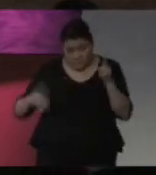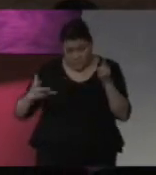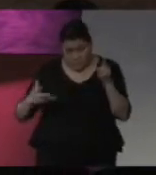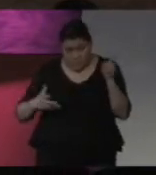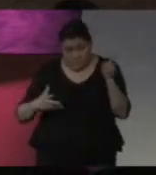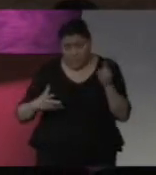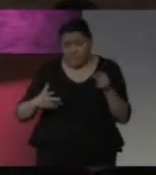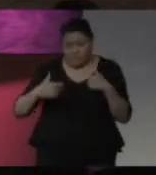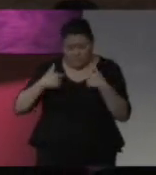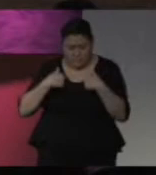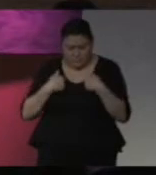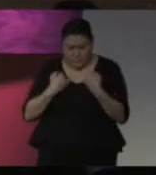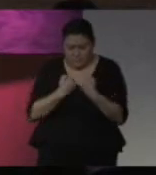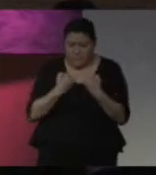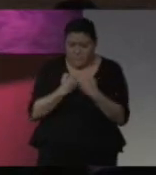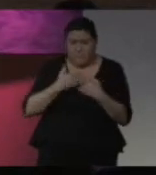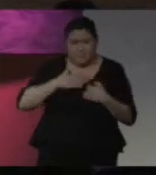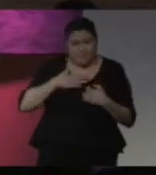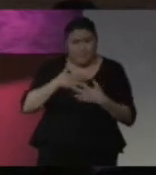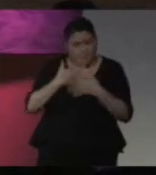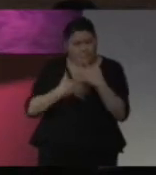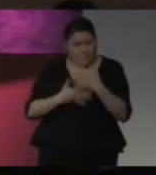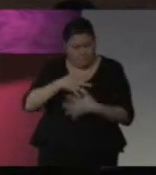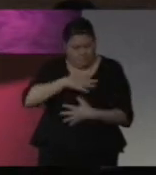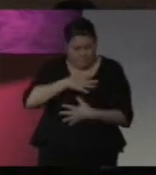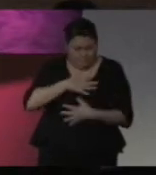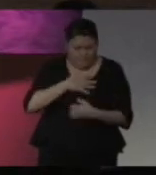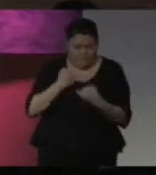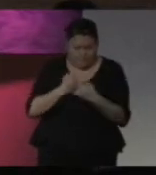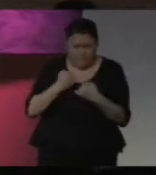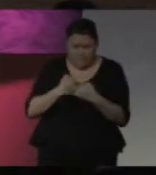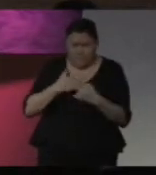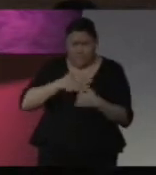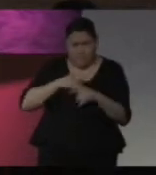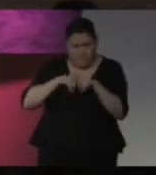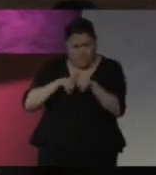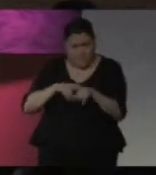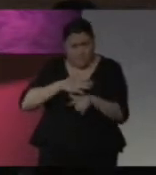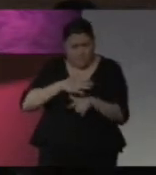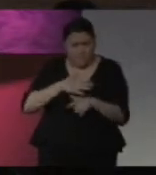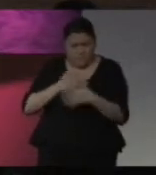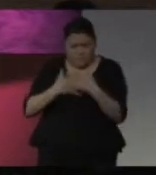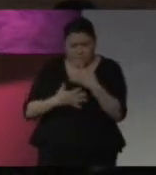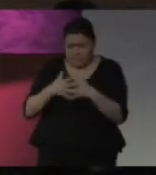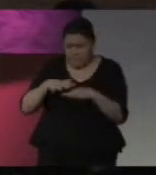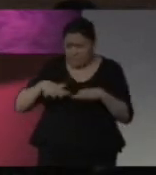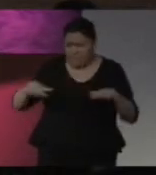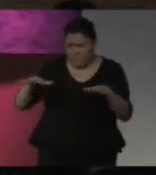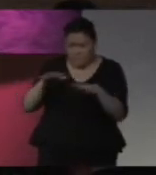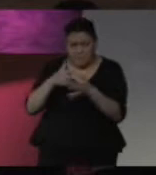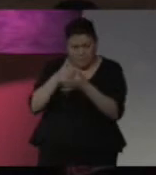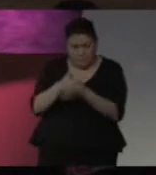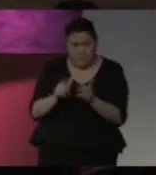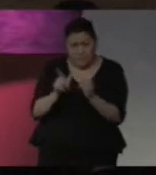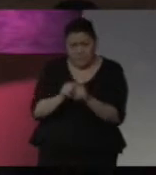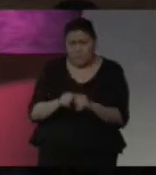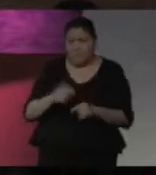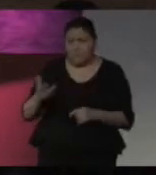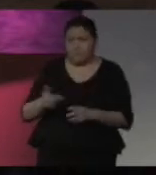de hacer, también depende de mí y de la trascendencia que tenga los demás. Y bueno, creo que eso es